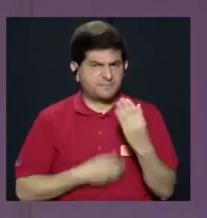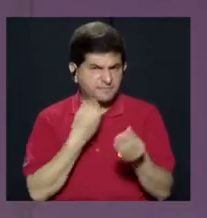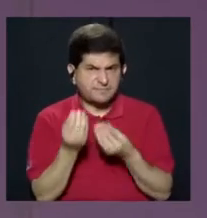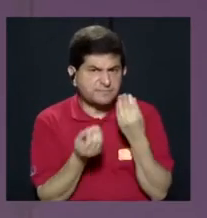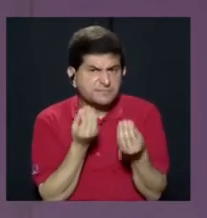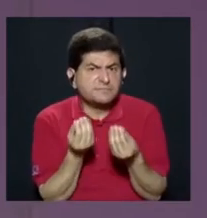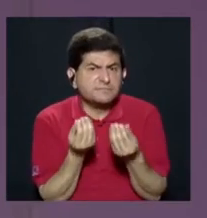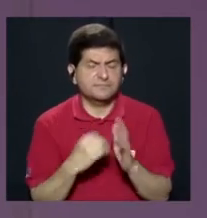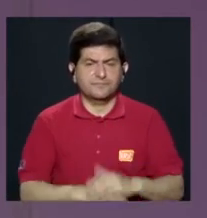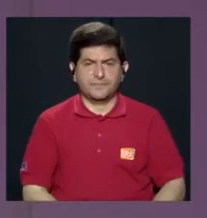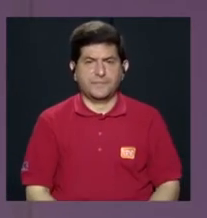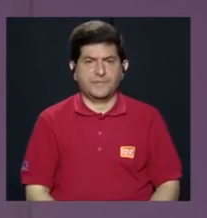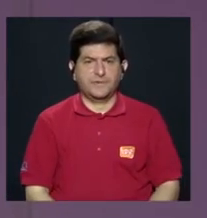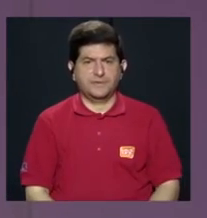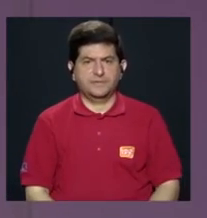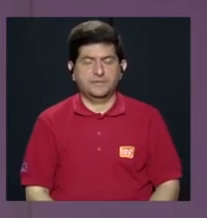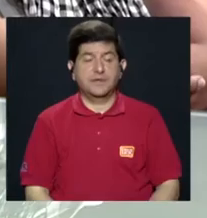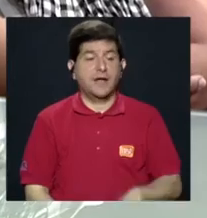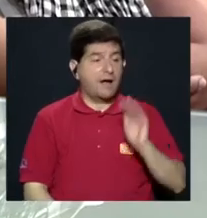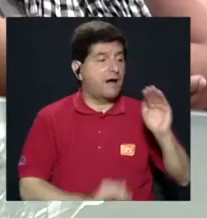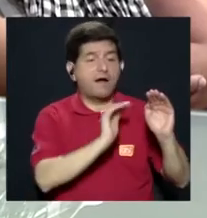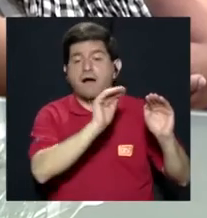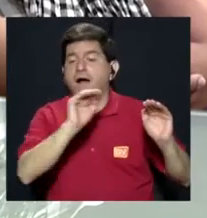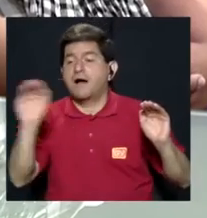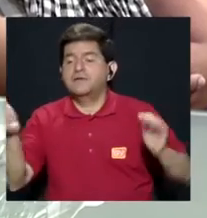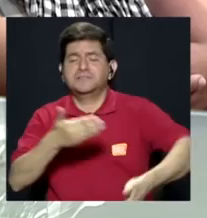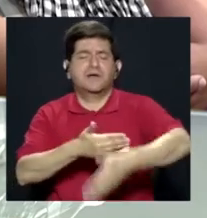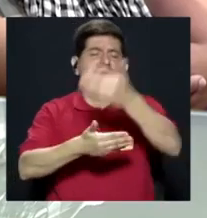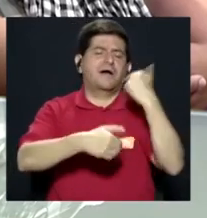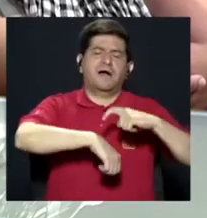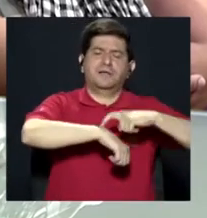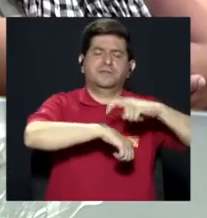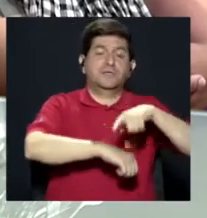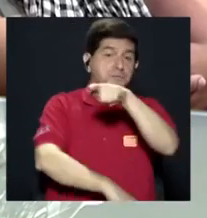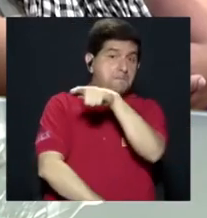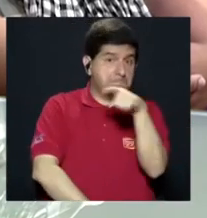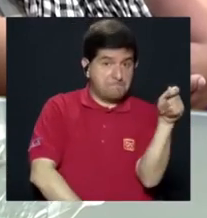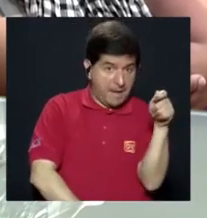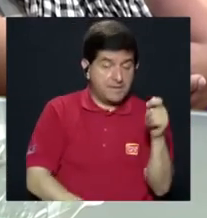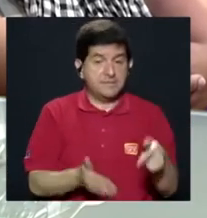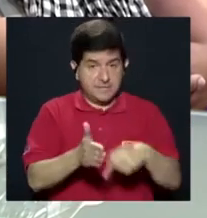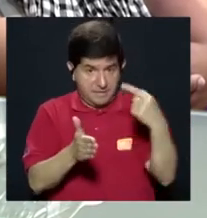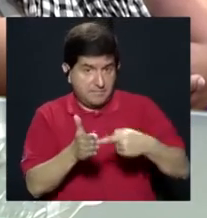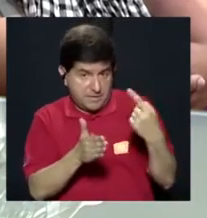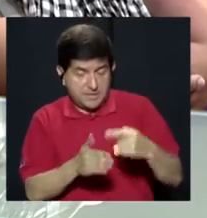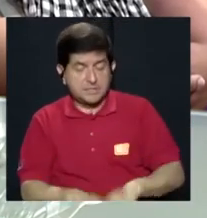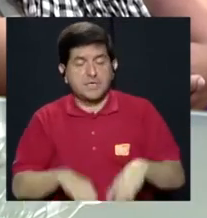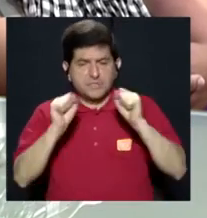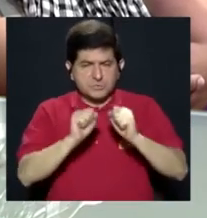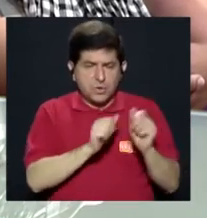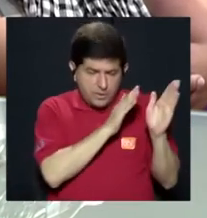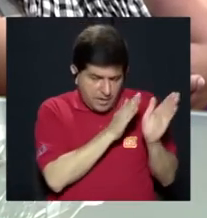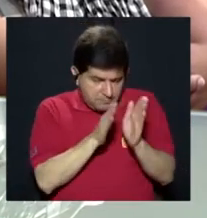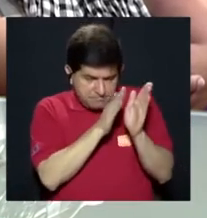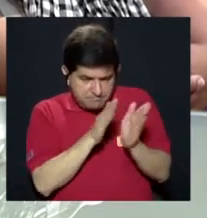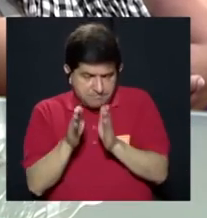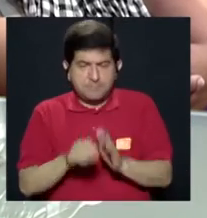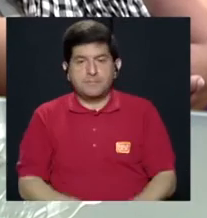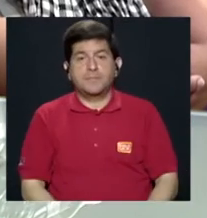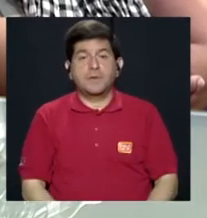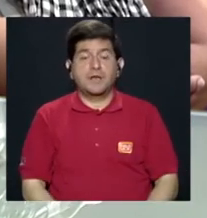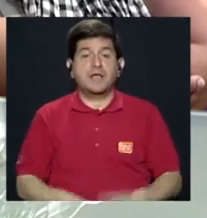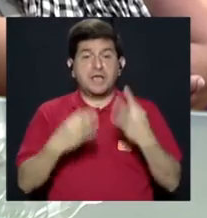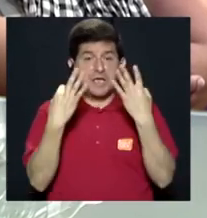es que muchas de las veces avisamos días muy antes o meses muy antes para que podamos pues acomodarnos y más de una vez